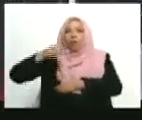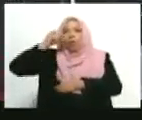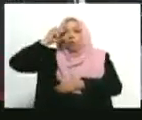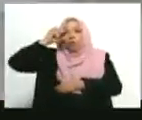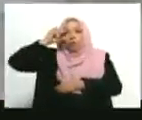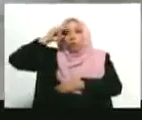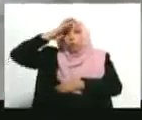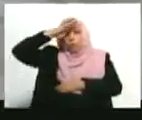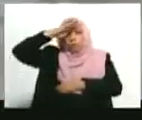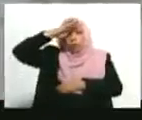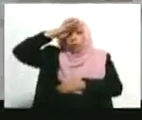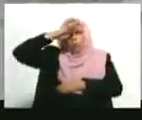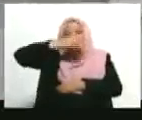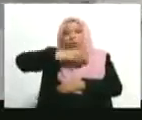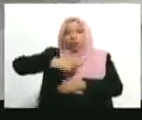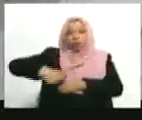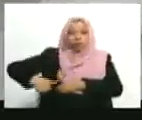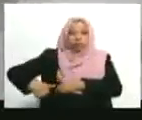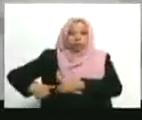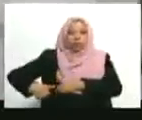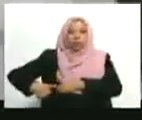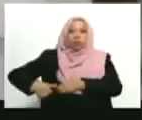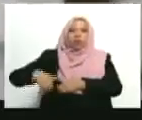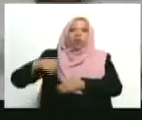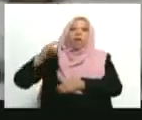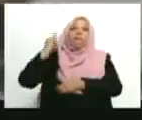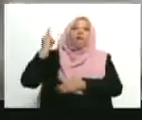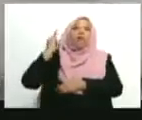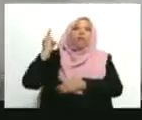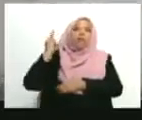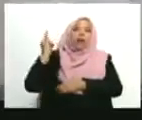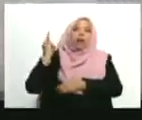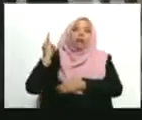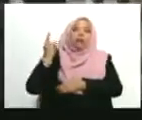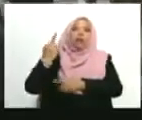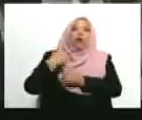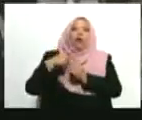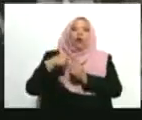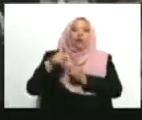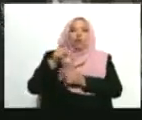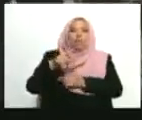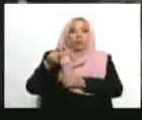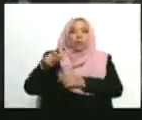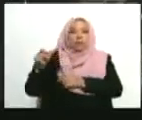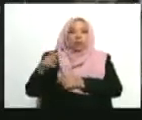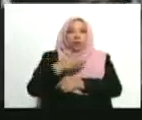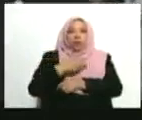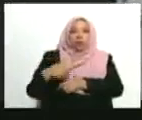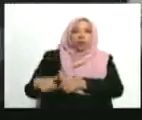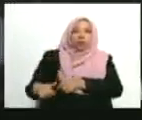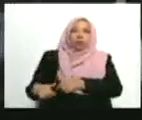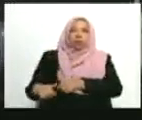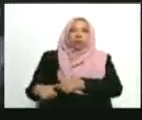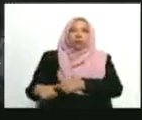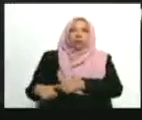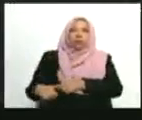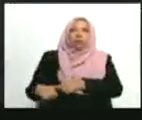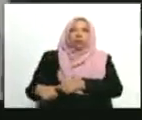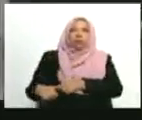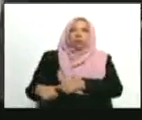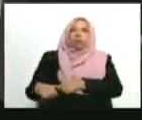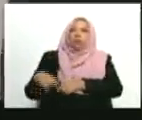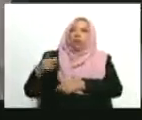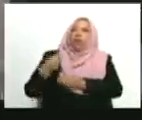de Colombia y el presidente Luis Arce de Bolivia, entre otros dignatarios, quienes han dejado en claro que